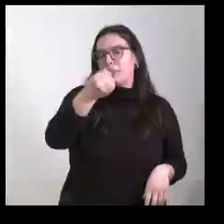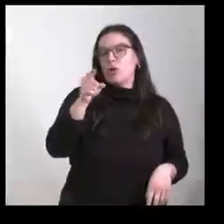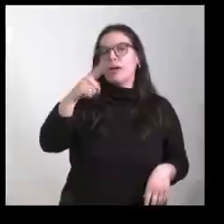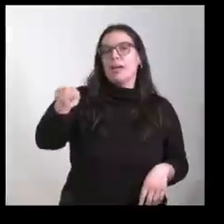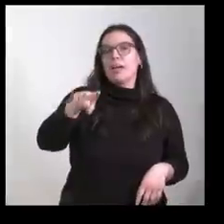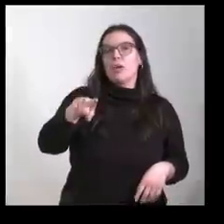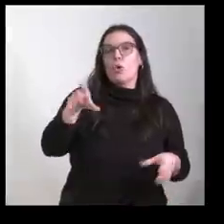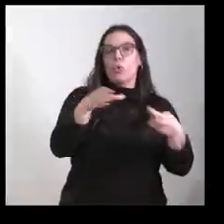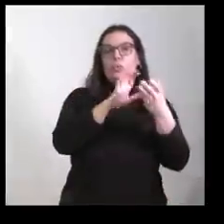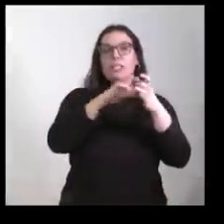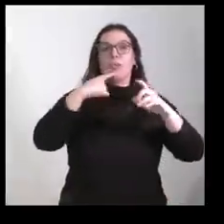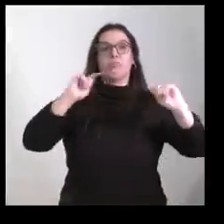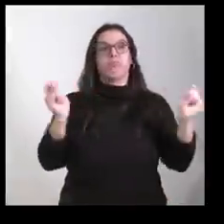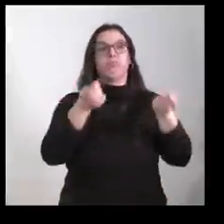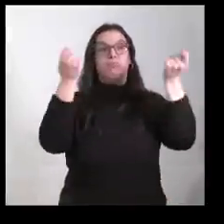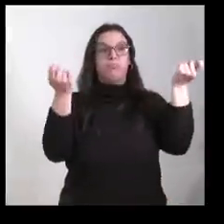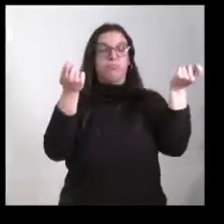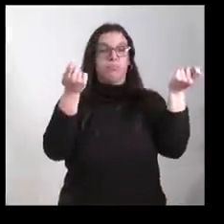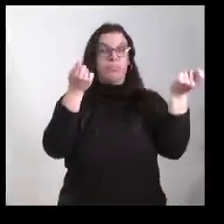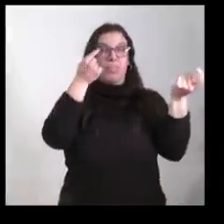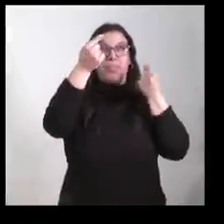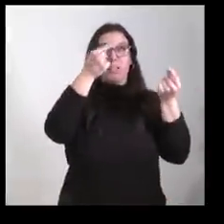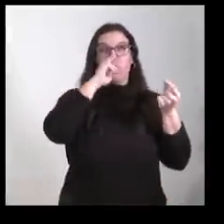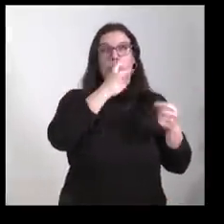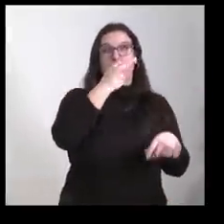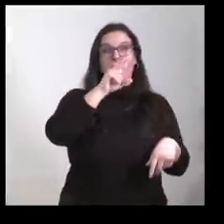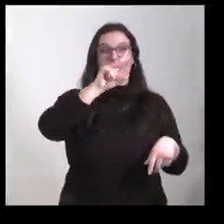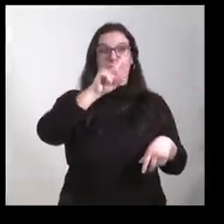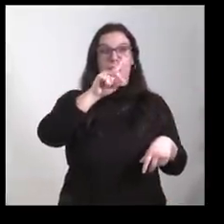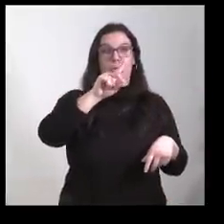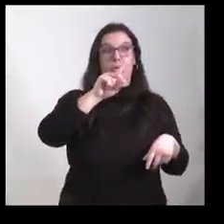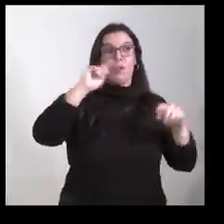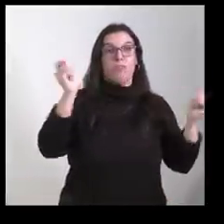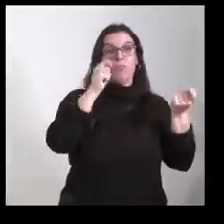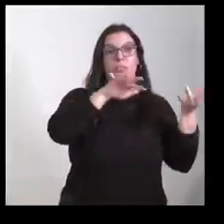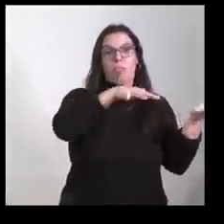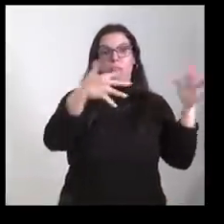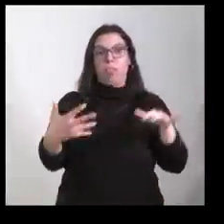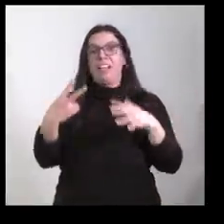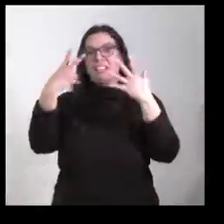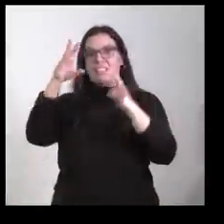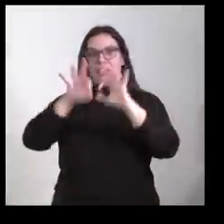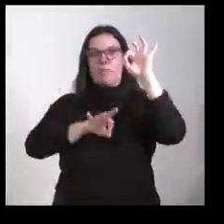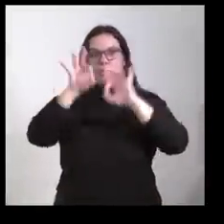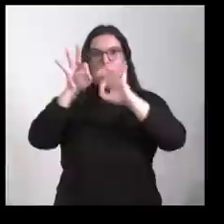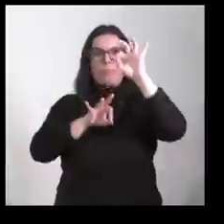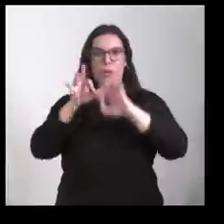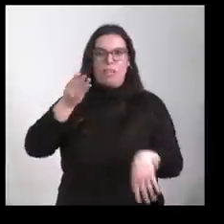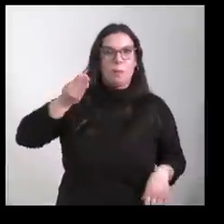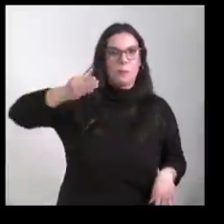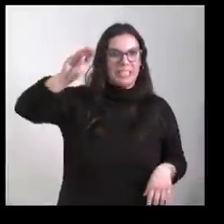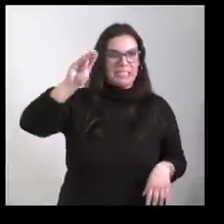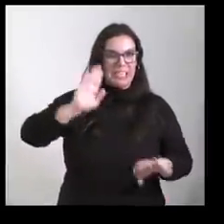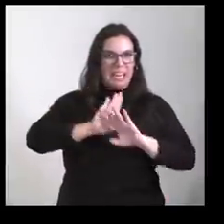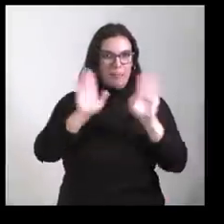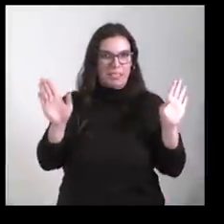de lo que la junta en el creo que los datos sean de 2021 presentaba como plan Soria era inversión extraordinaria en inversión ordinaria como